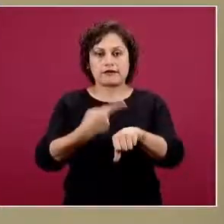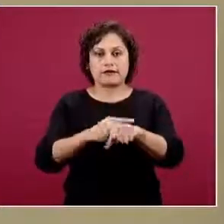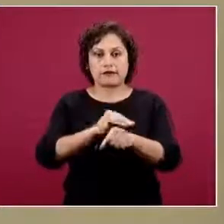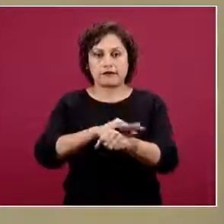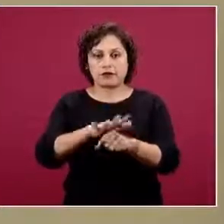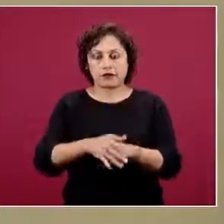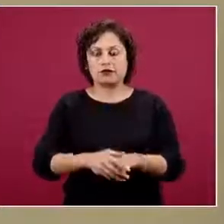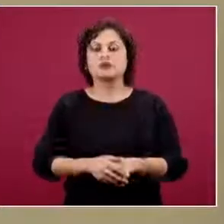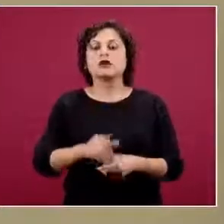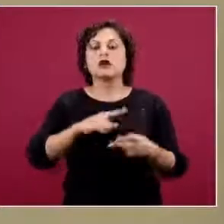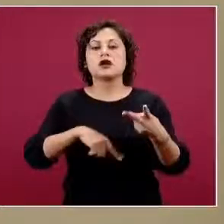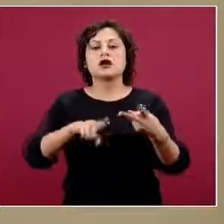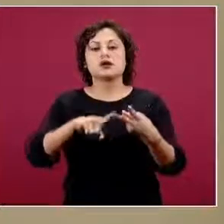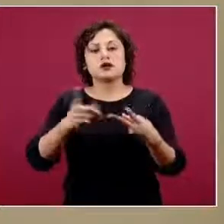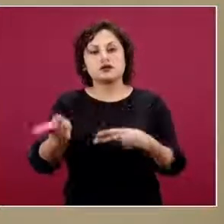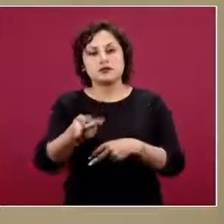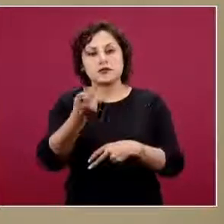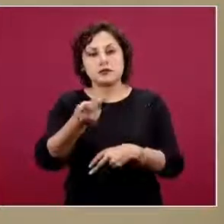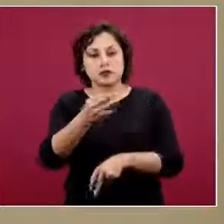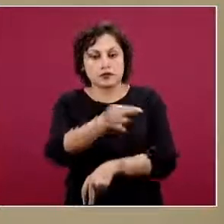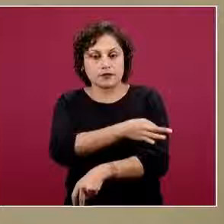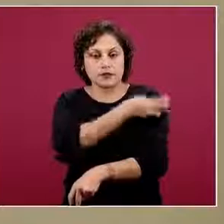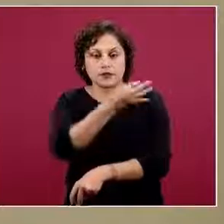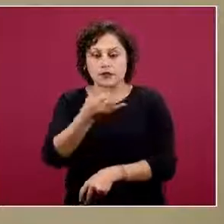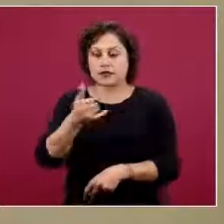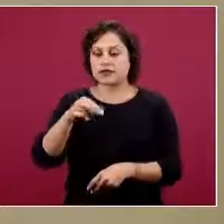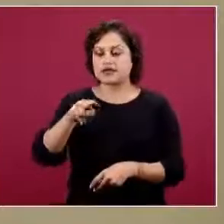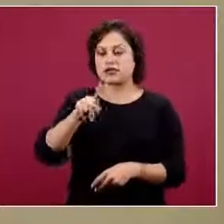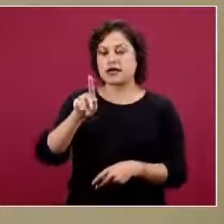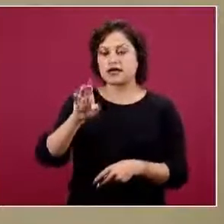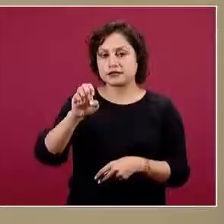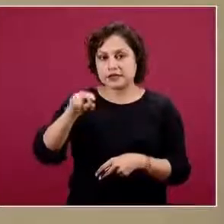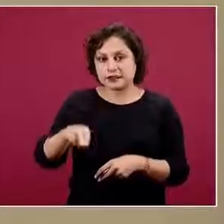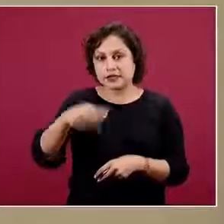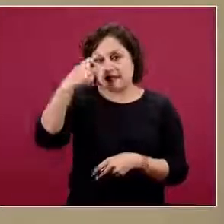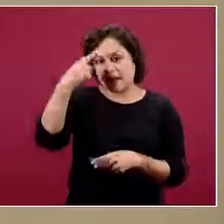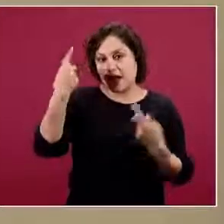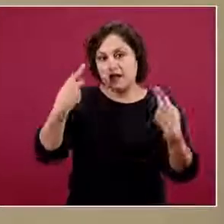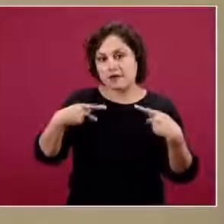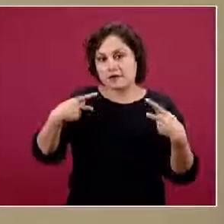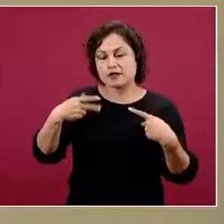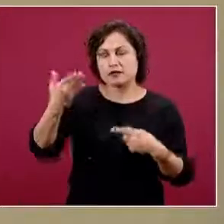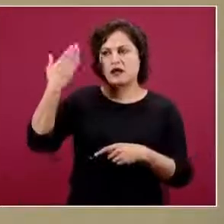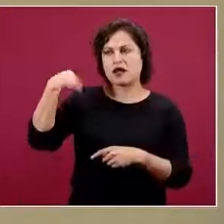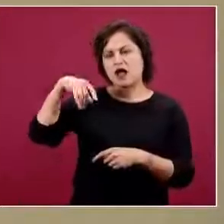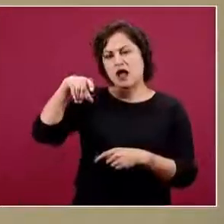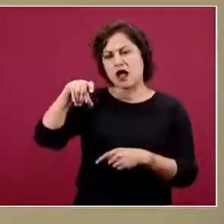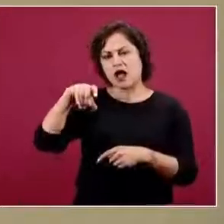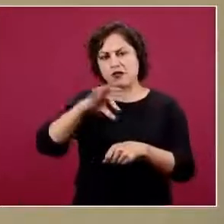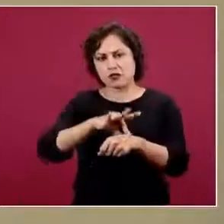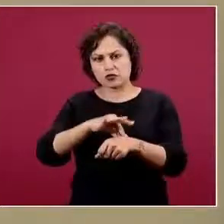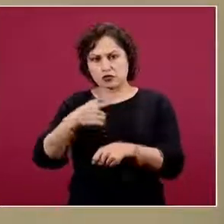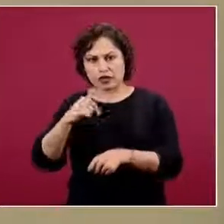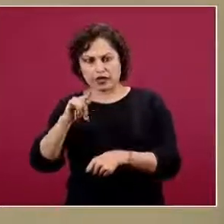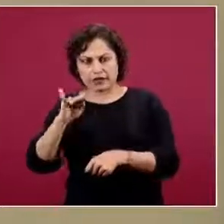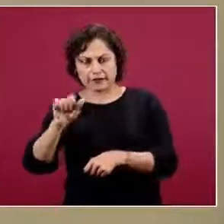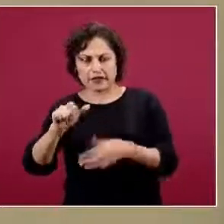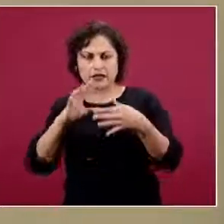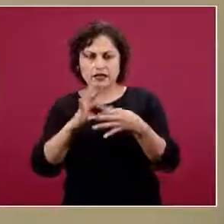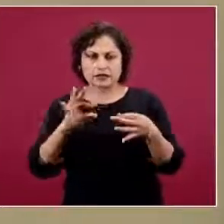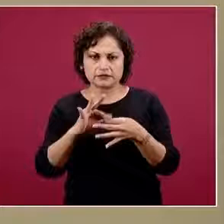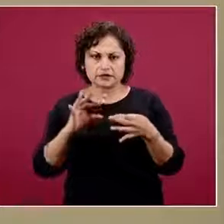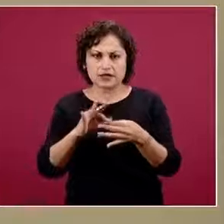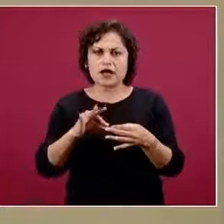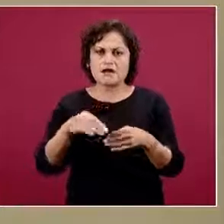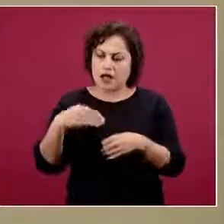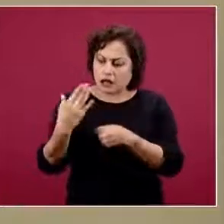la prueba de la vacuna de Janssen en personas, hace unas semanas comentaba el doctor Gatell que en octubre iban a